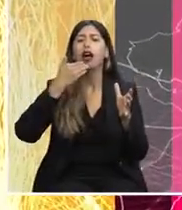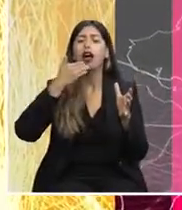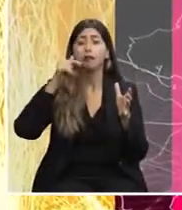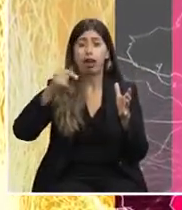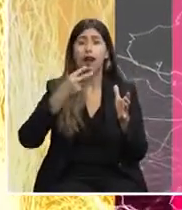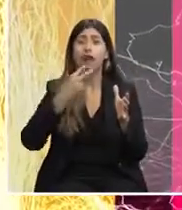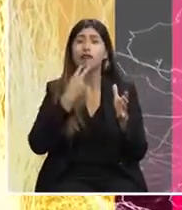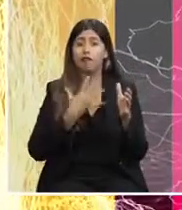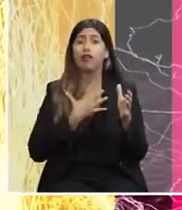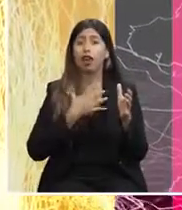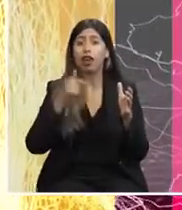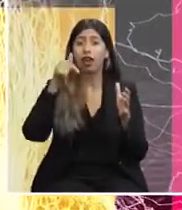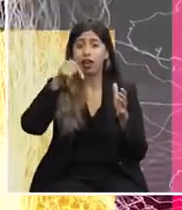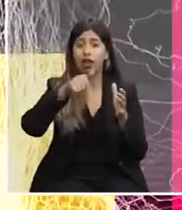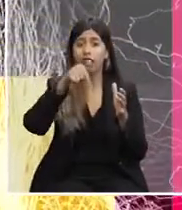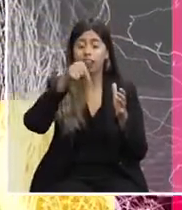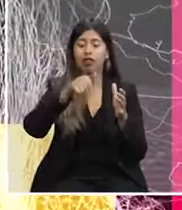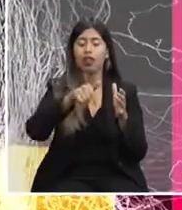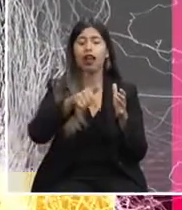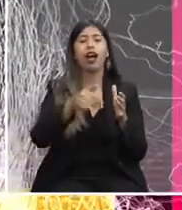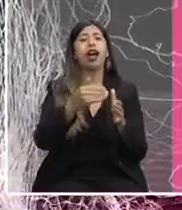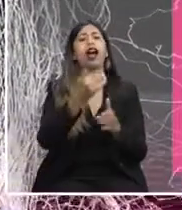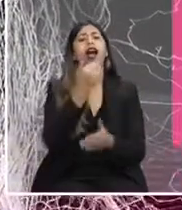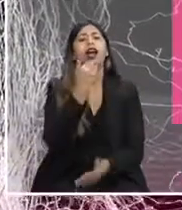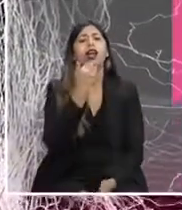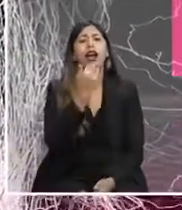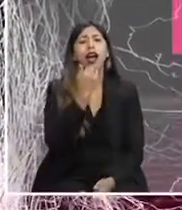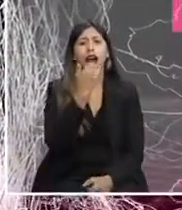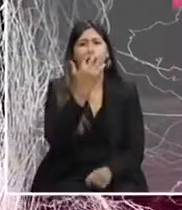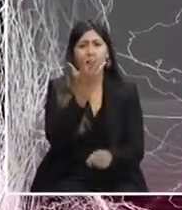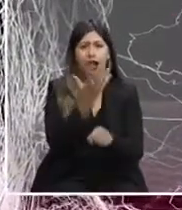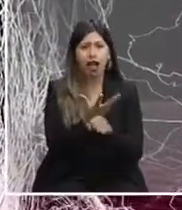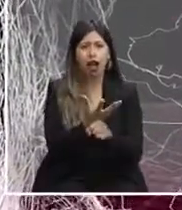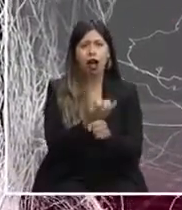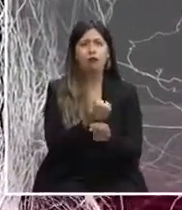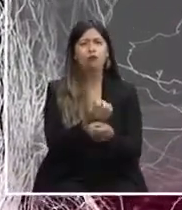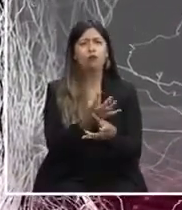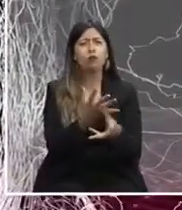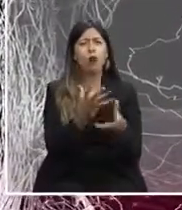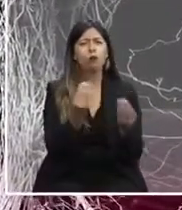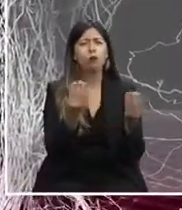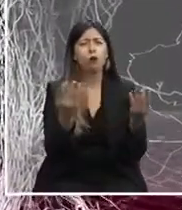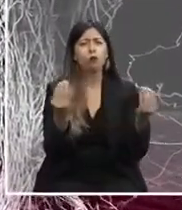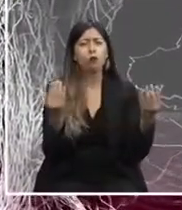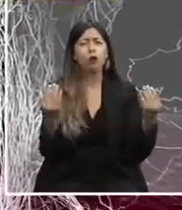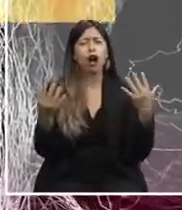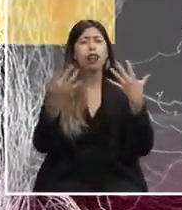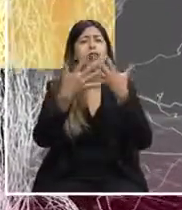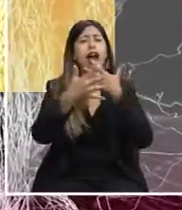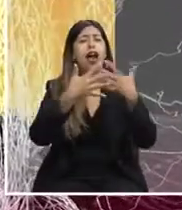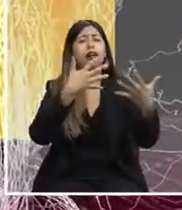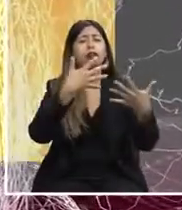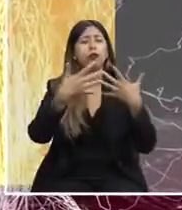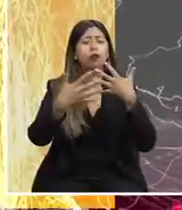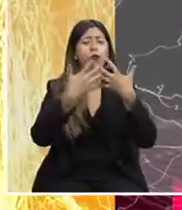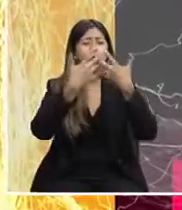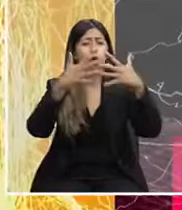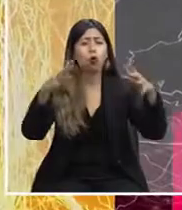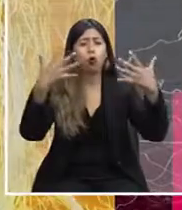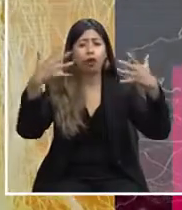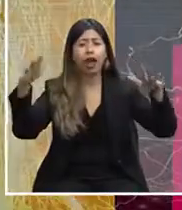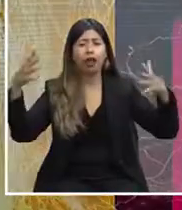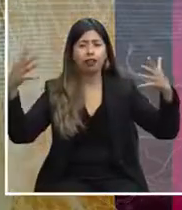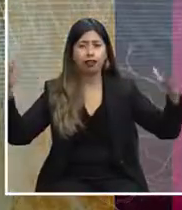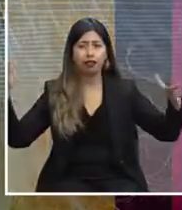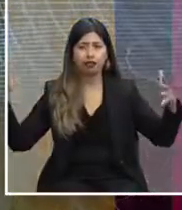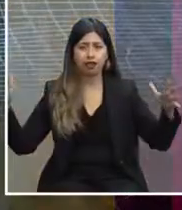vida y tienen también mucha fuente de la naturaleza, ¿ya? Esta naturaleza